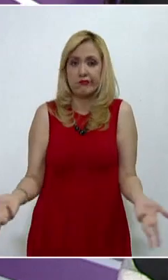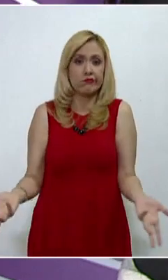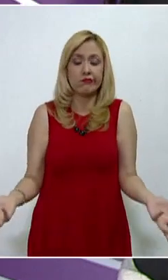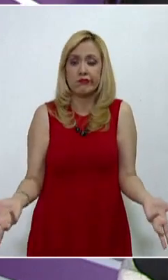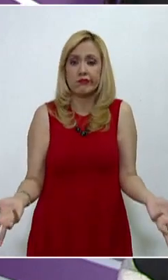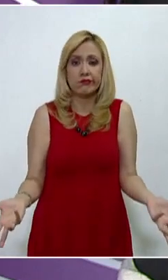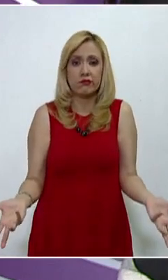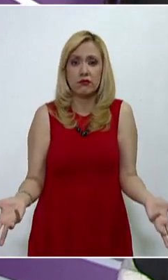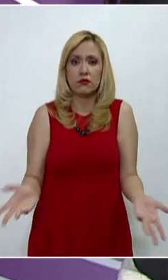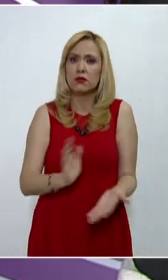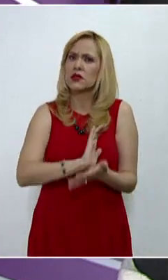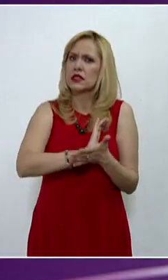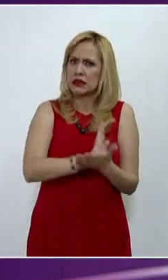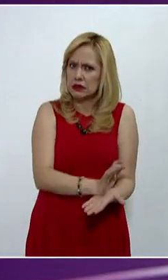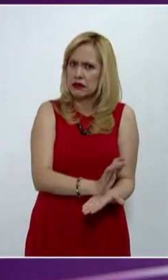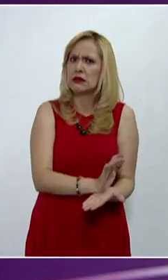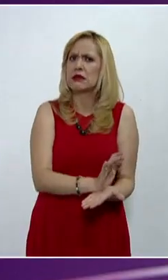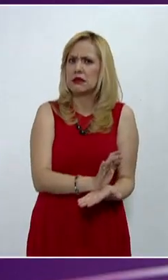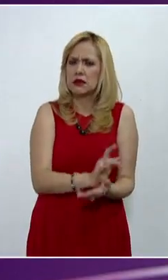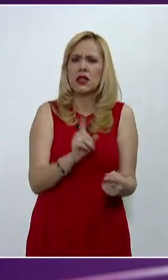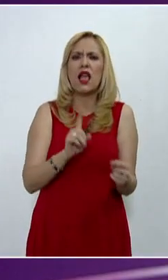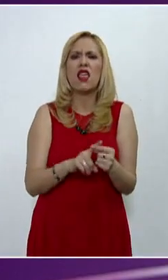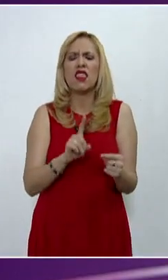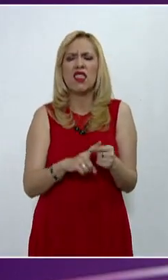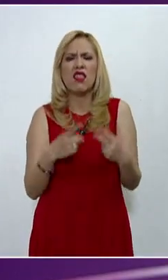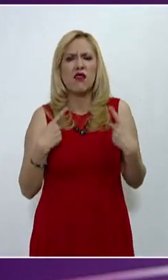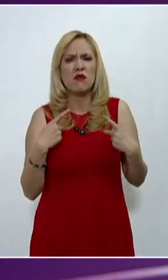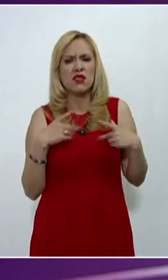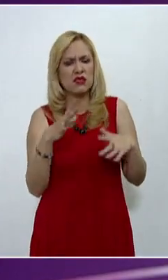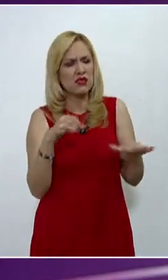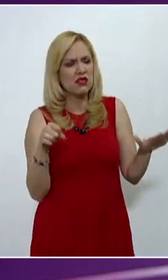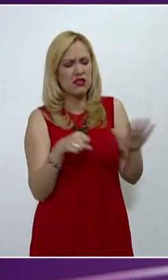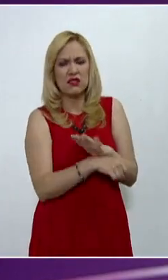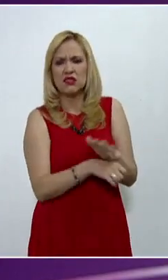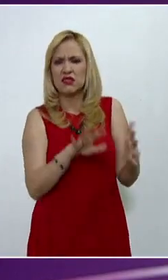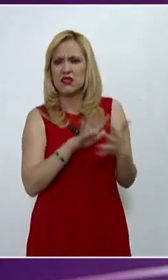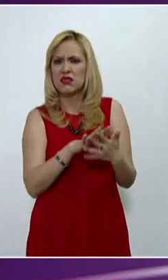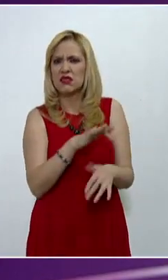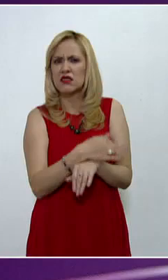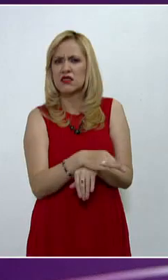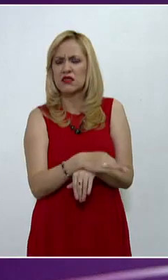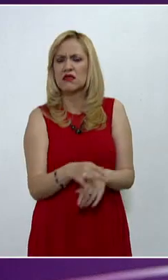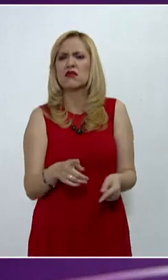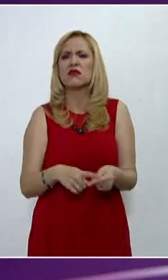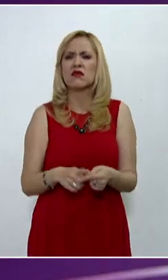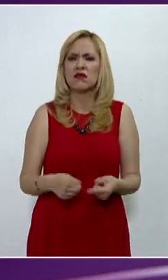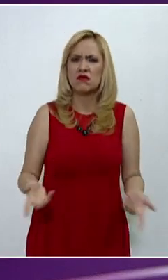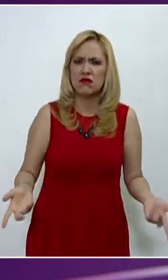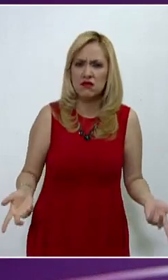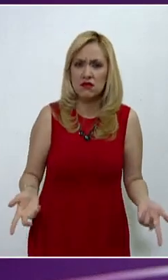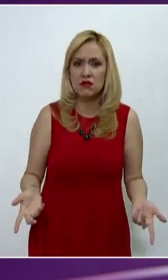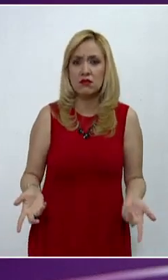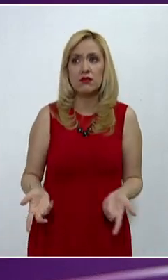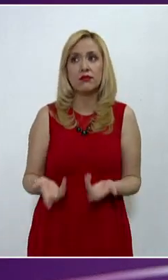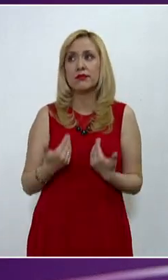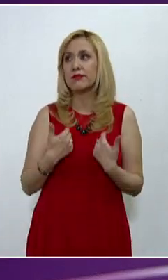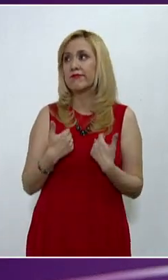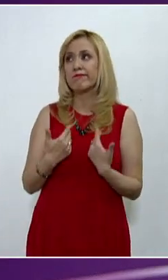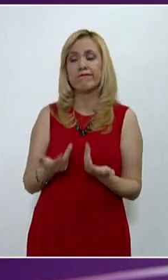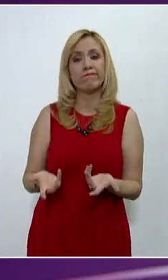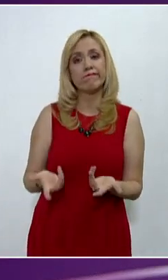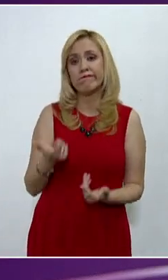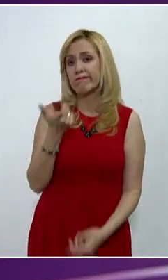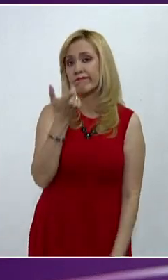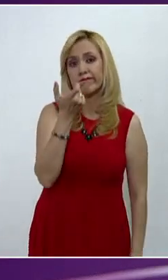uso suele ser discriminatorio. ¿Quiénes son las personas que están enfrentando los procesos privados de la libertad? Quienes no tuvieron la capacidad